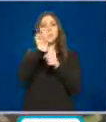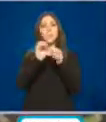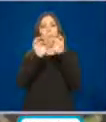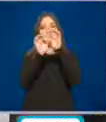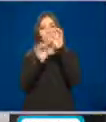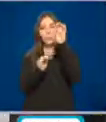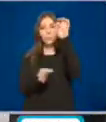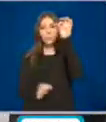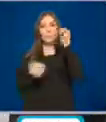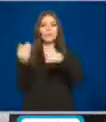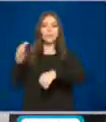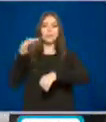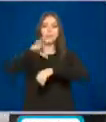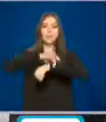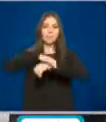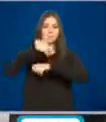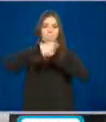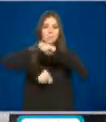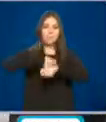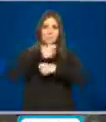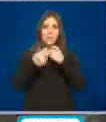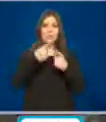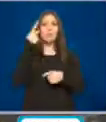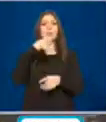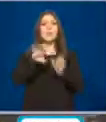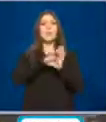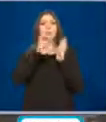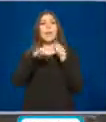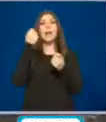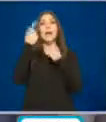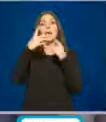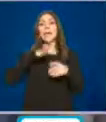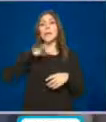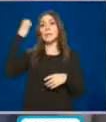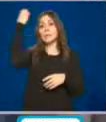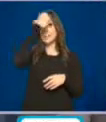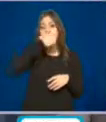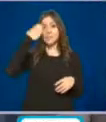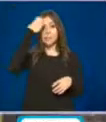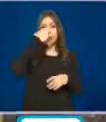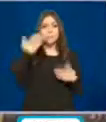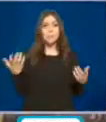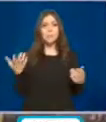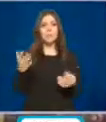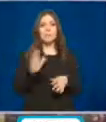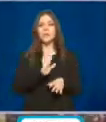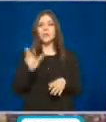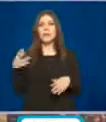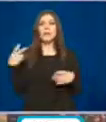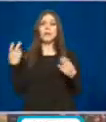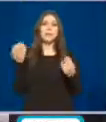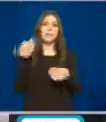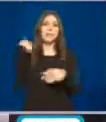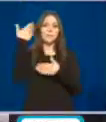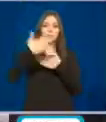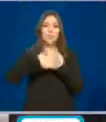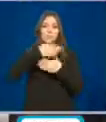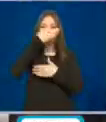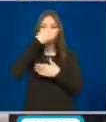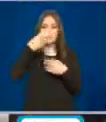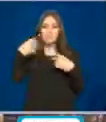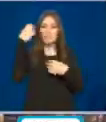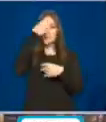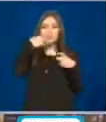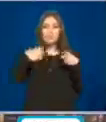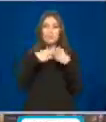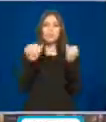un examen, ahorita que acaban de pasar algunos sus exámenes y estamos en el cierre, pues también es muy importante, ¿no? Vamos a